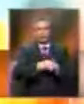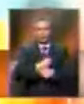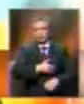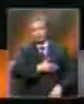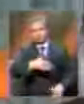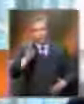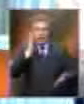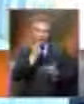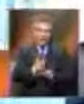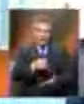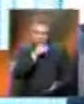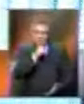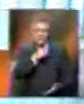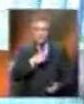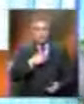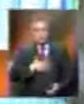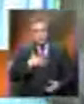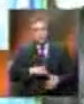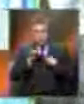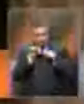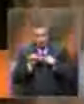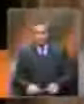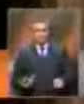más, hasta que sea viejita.